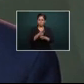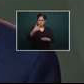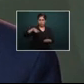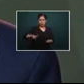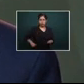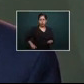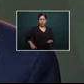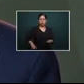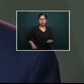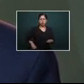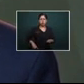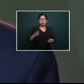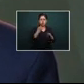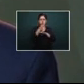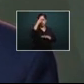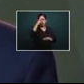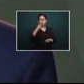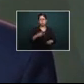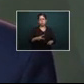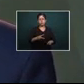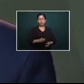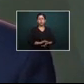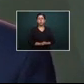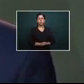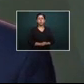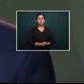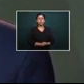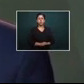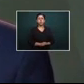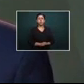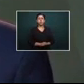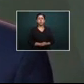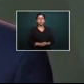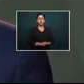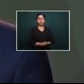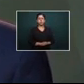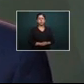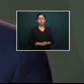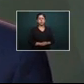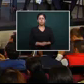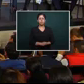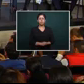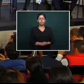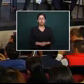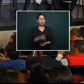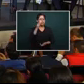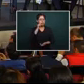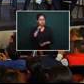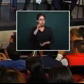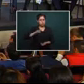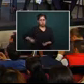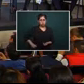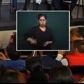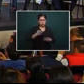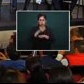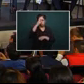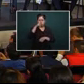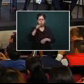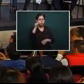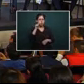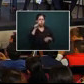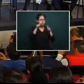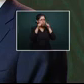gobernador del Estado de México está pendiente, está al